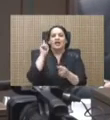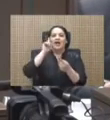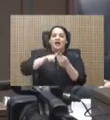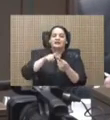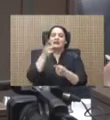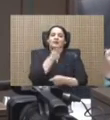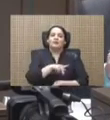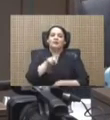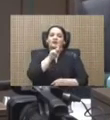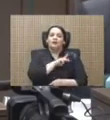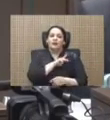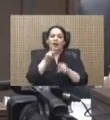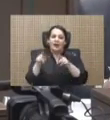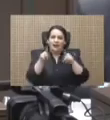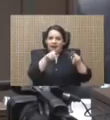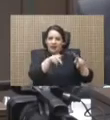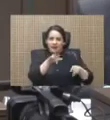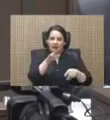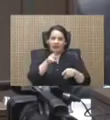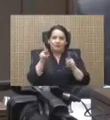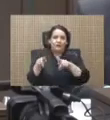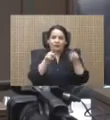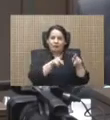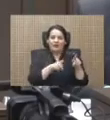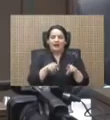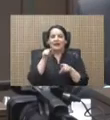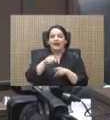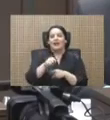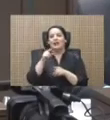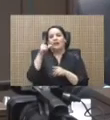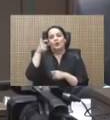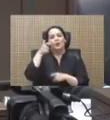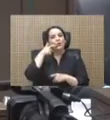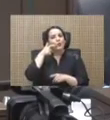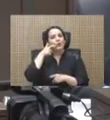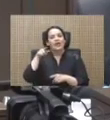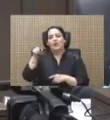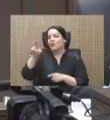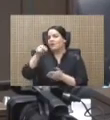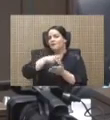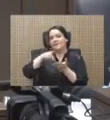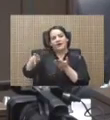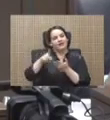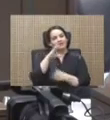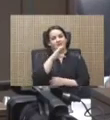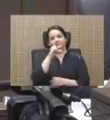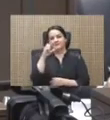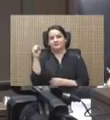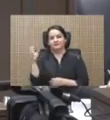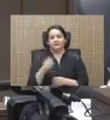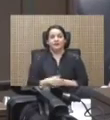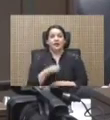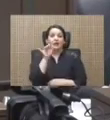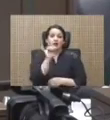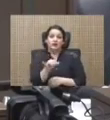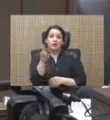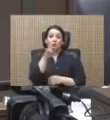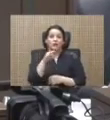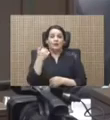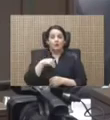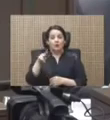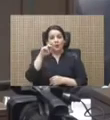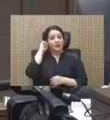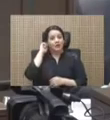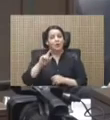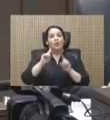de call center lo tenían sin pagarle el seguro social. Y así, compañeros y compañeras, fue